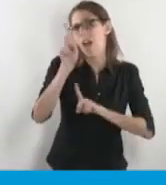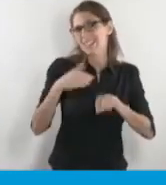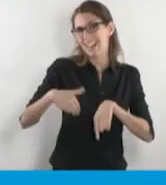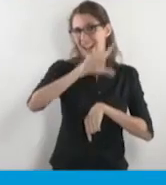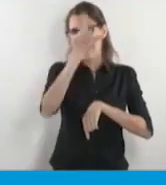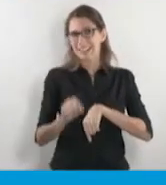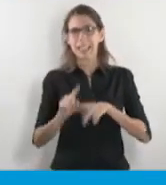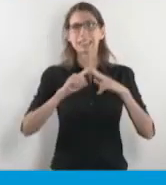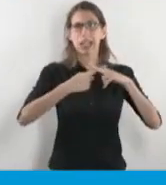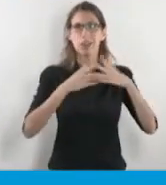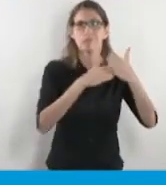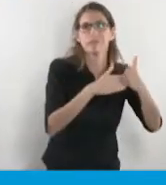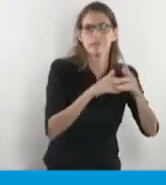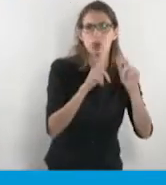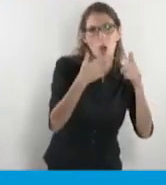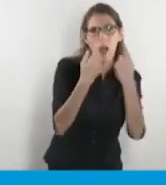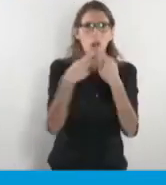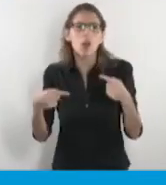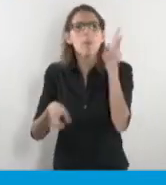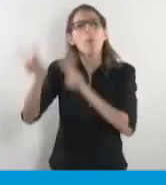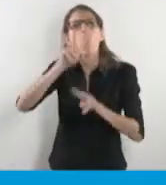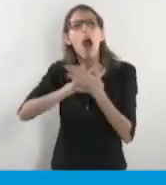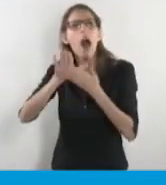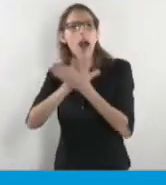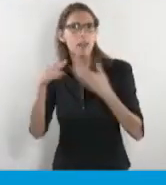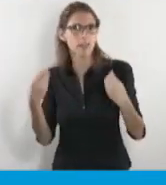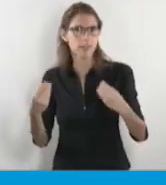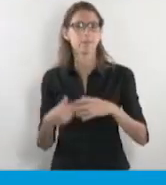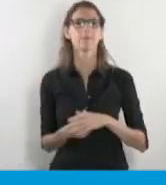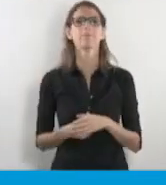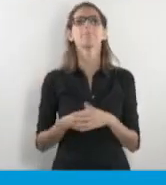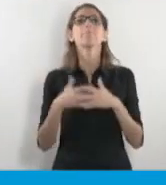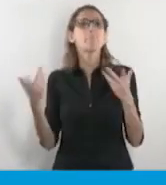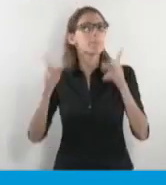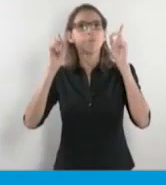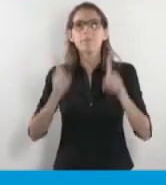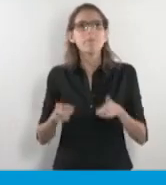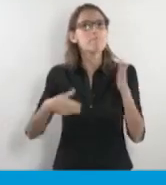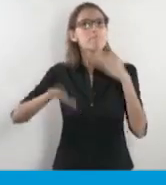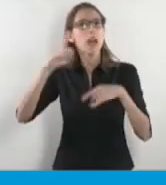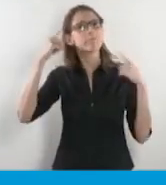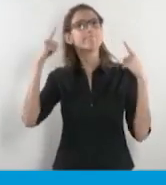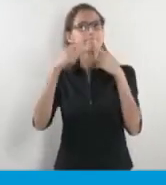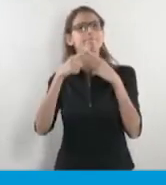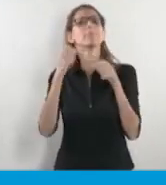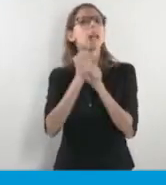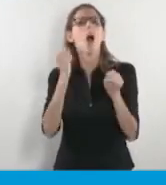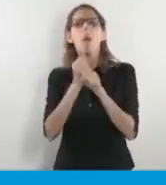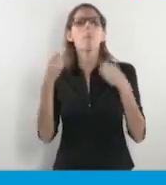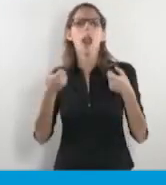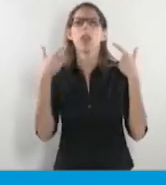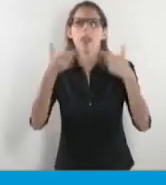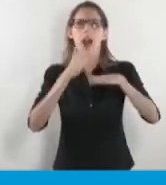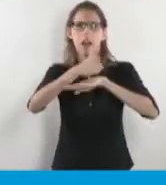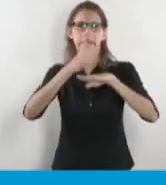país y en nuestra región pero sobre todo nada trabajar por asegurar el acceso a la información y el acceso al conocimiento